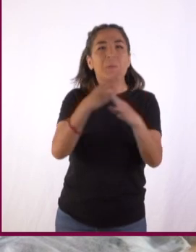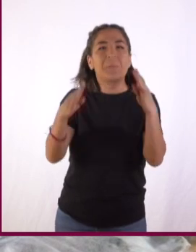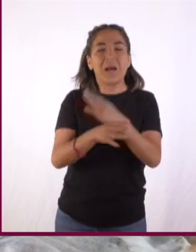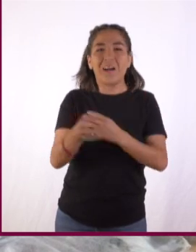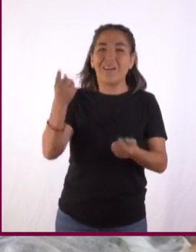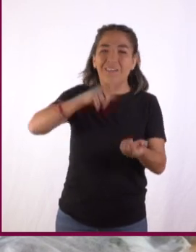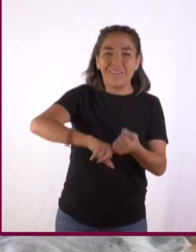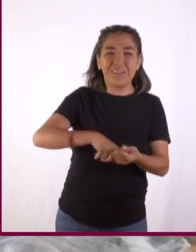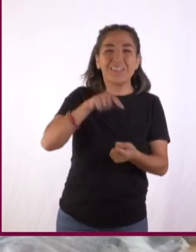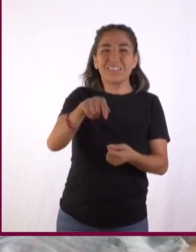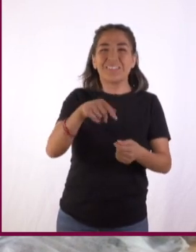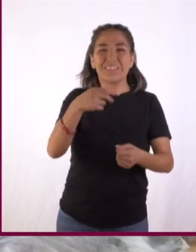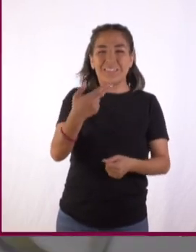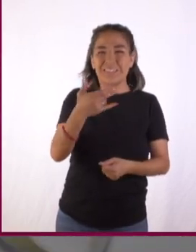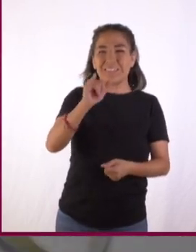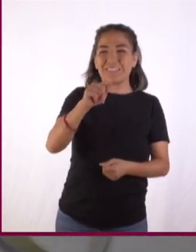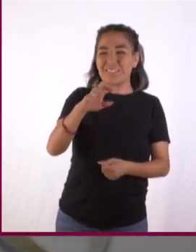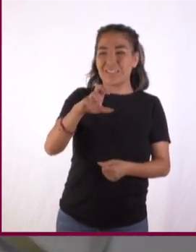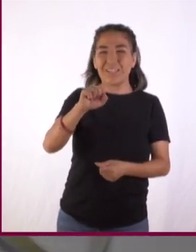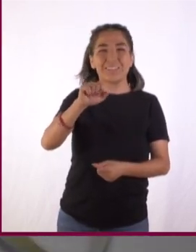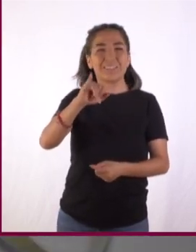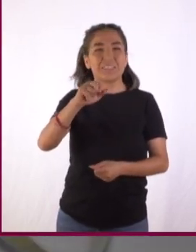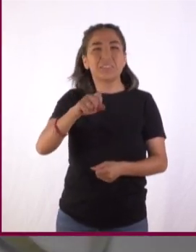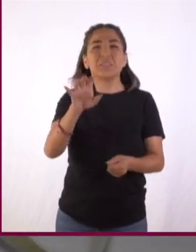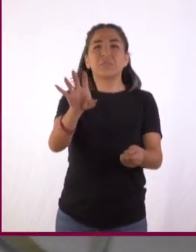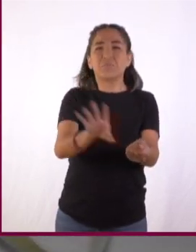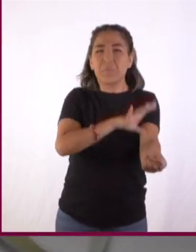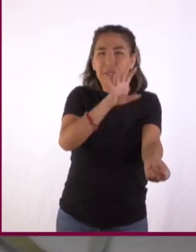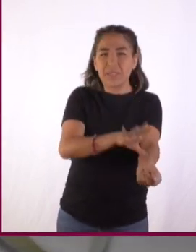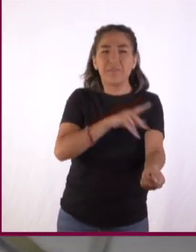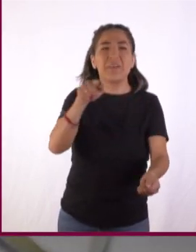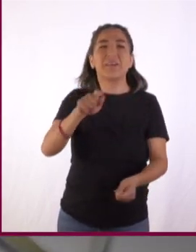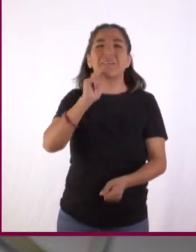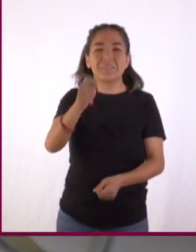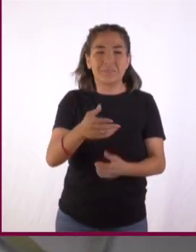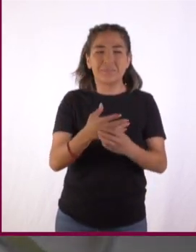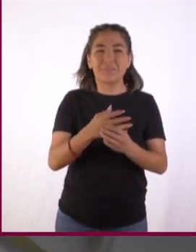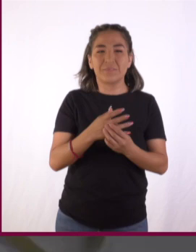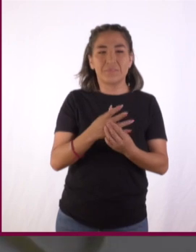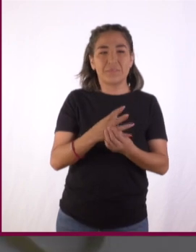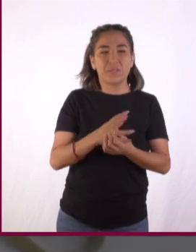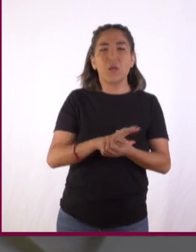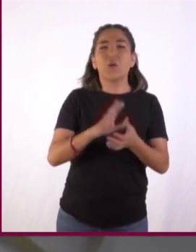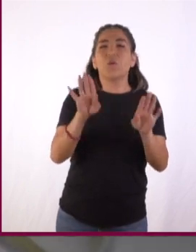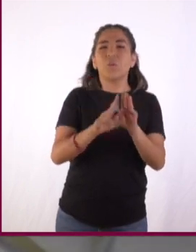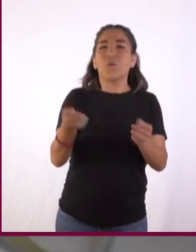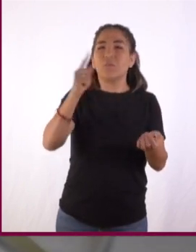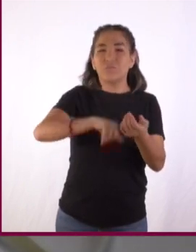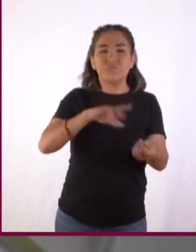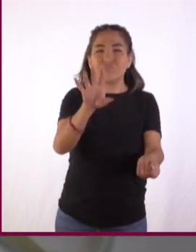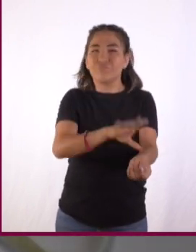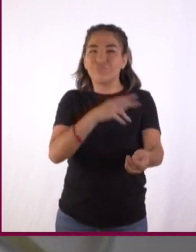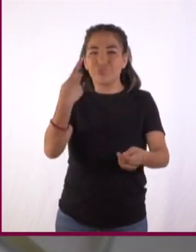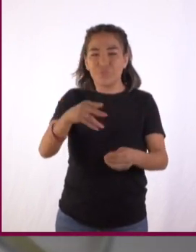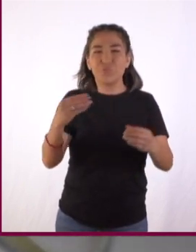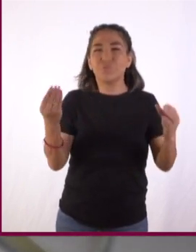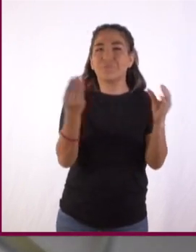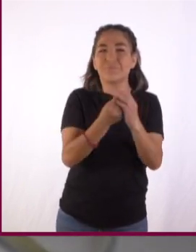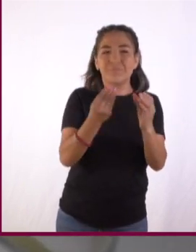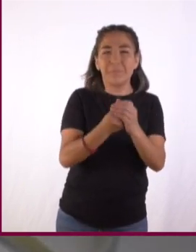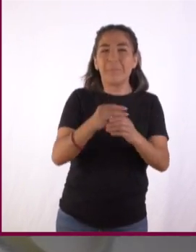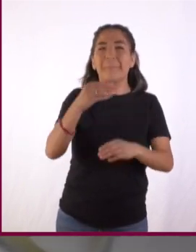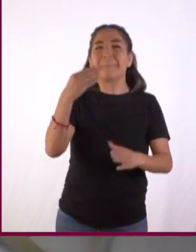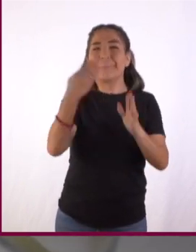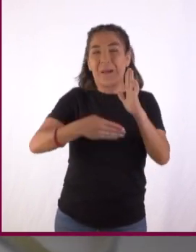material que está sometido a una histéresis magnética, hablemos de esos materiales que se someten a histéresis